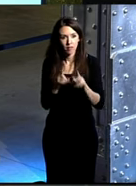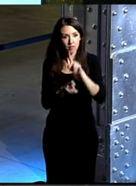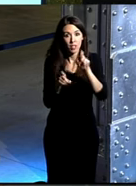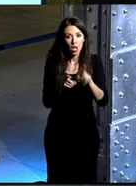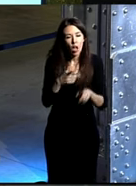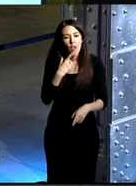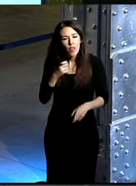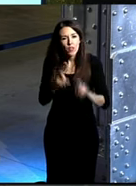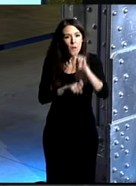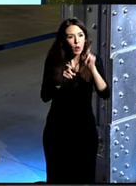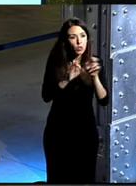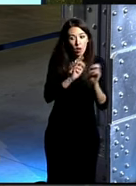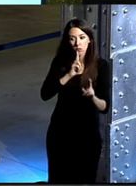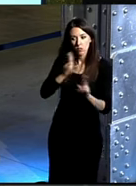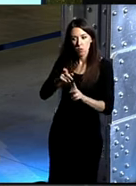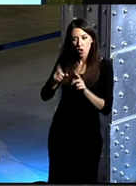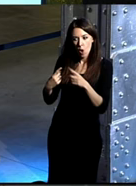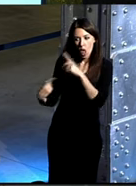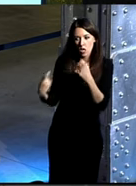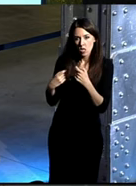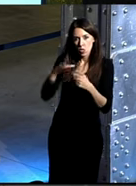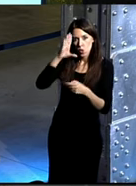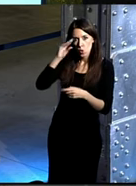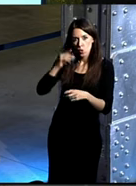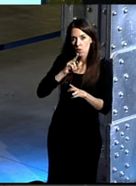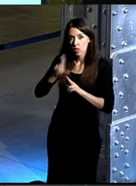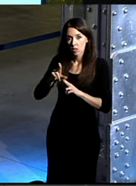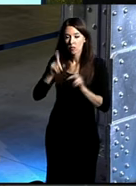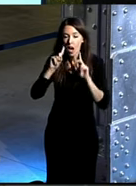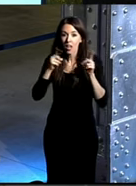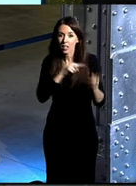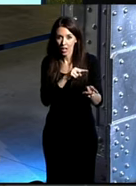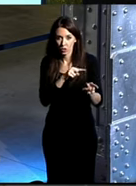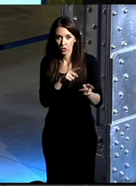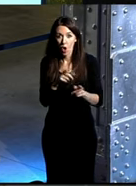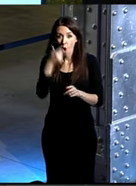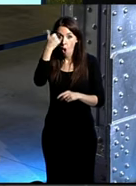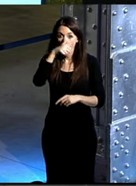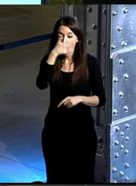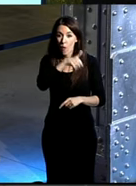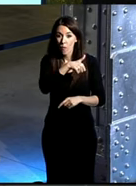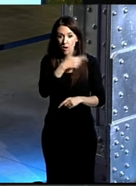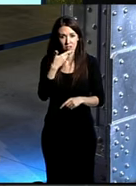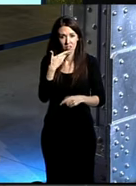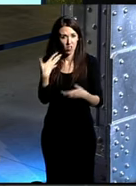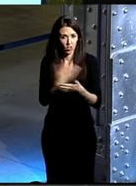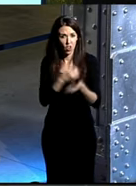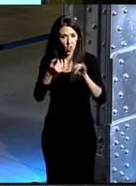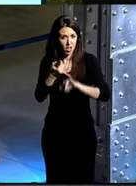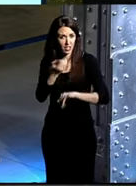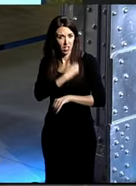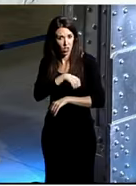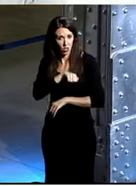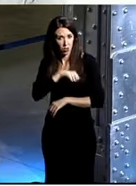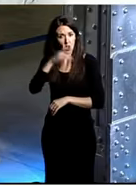preguntar y es tan difícil responder cuando la pregunta es inteligente, lo tenemos en este caso. Este señor, conocido por todos, está casado con una